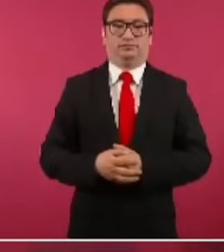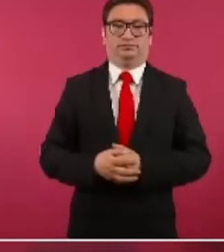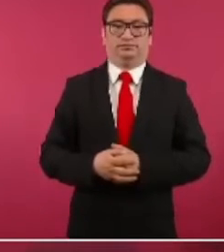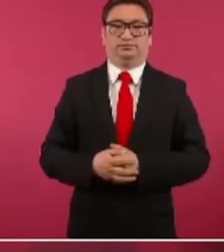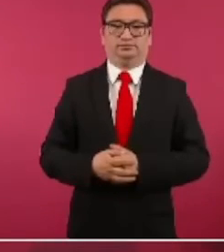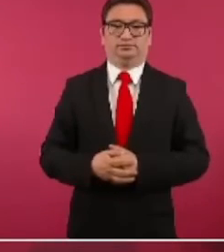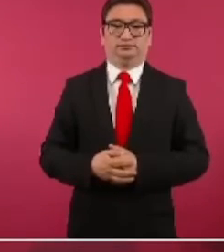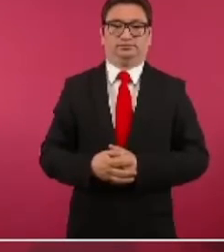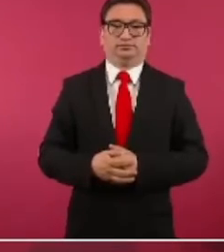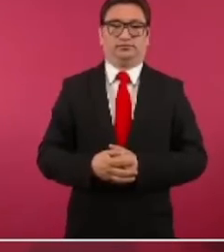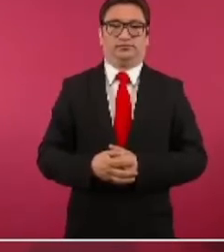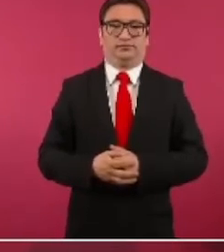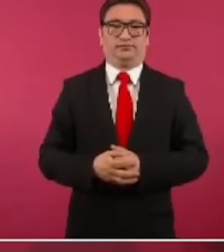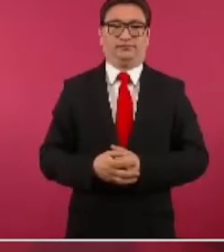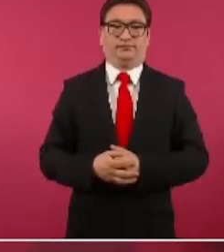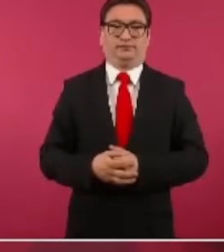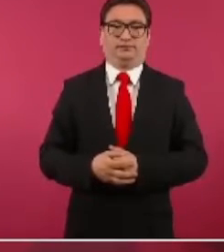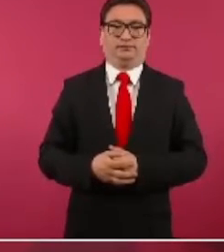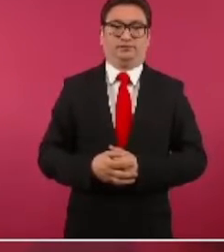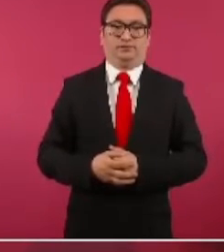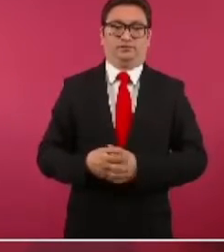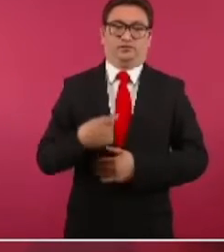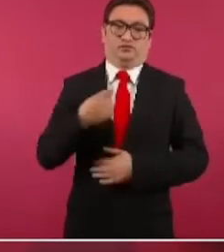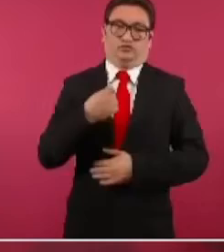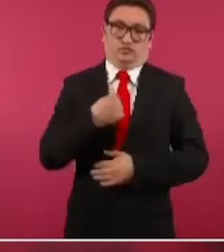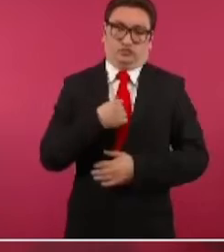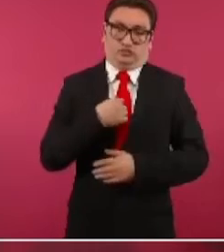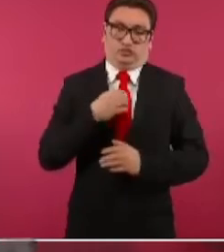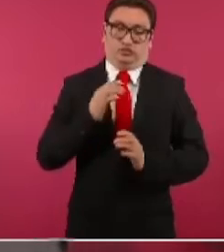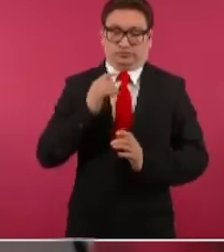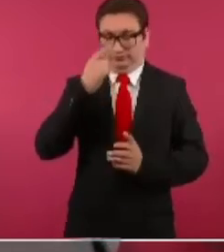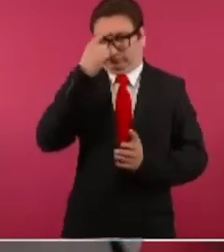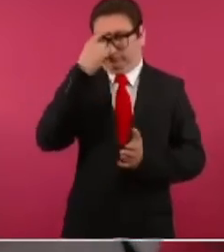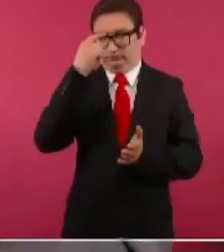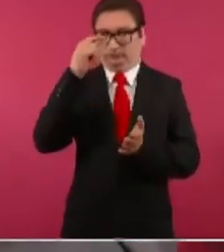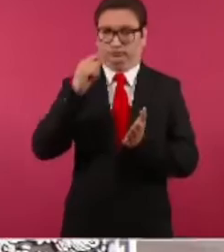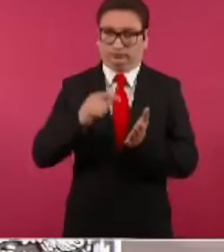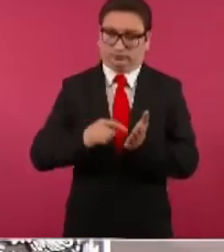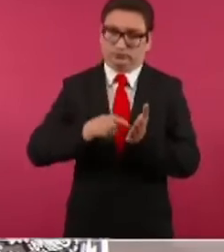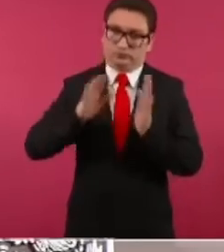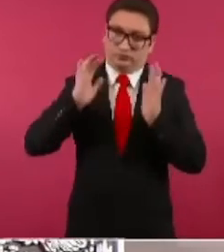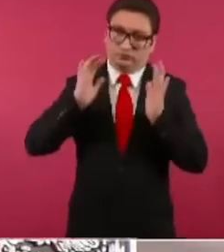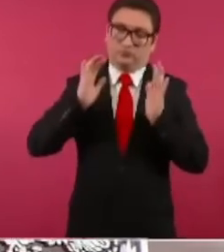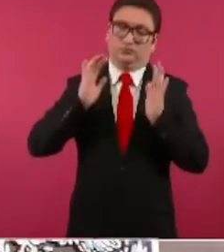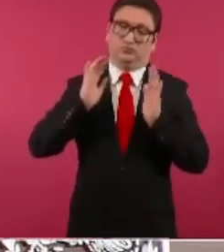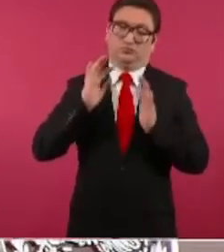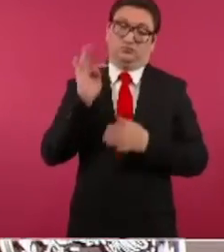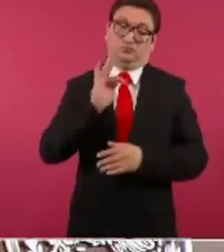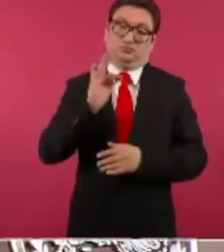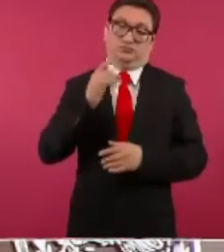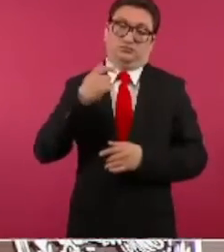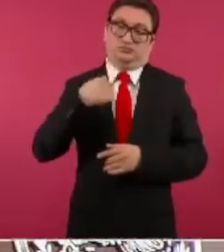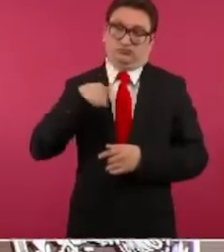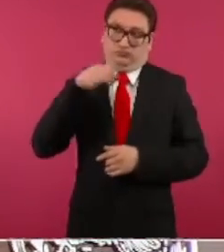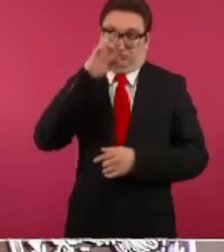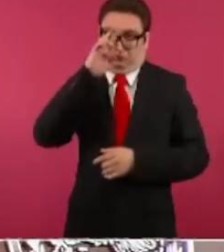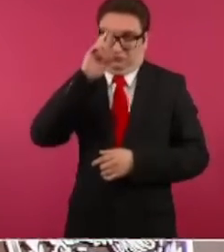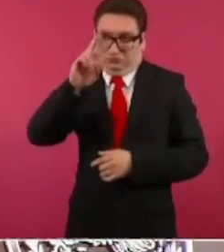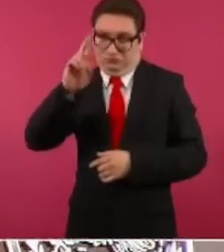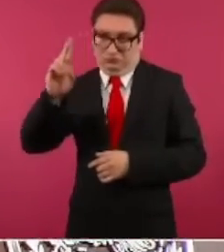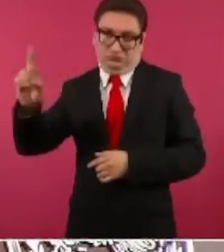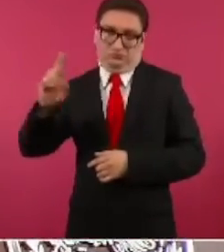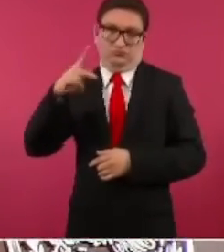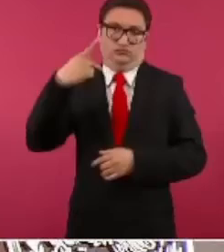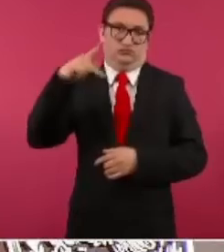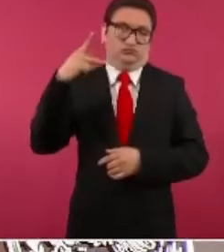Yo creo que sería, con todo respeto a sus